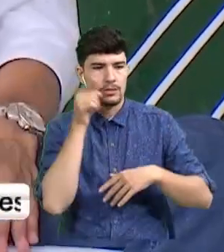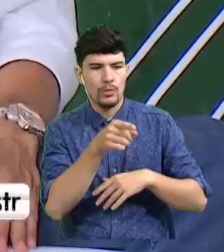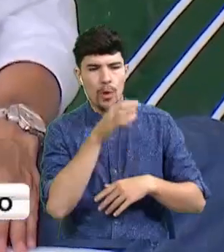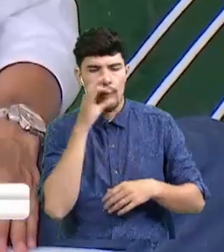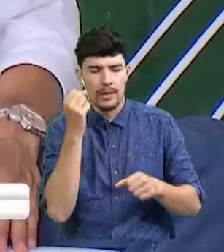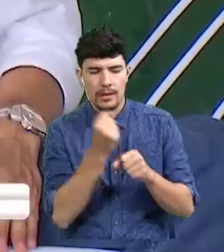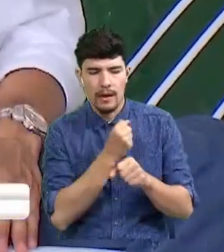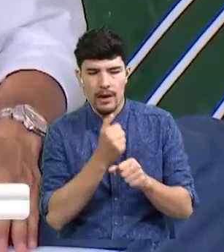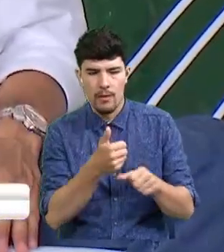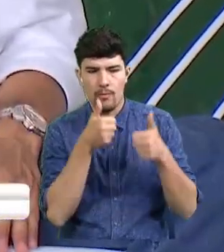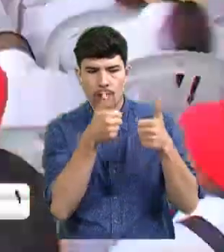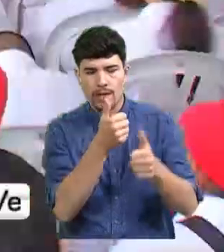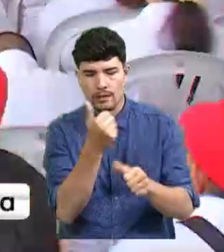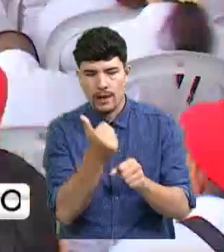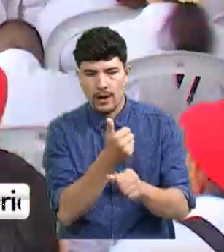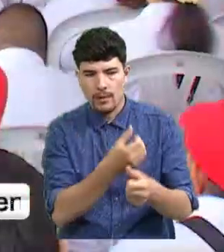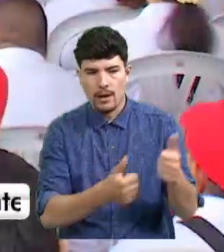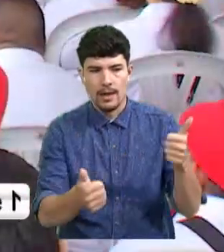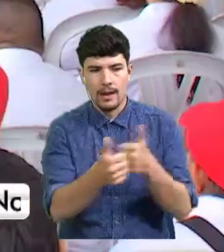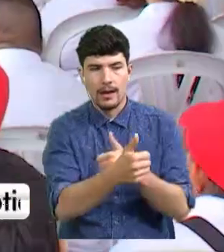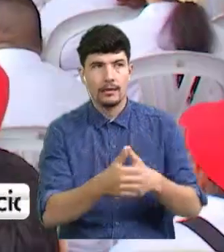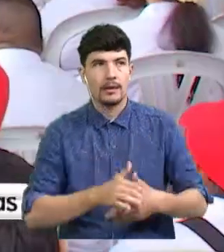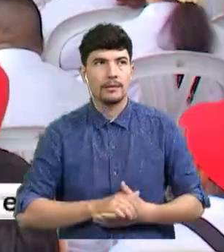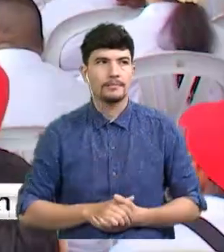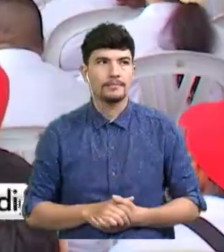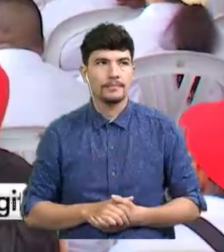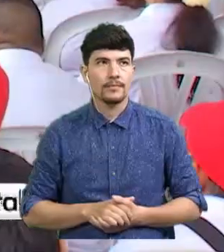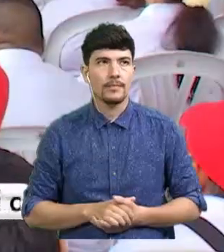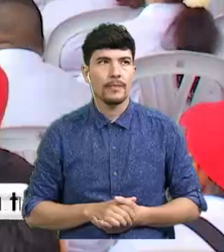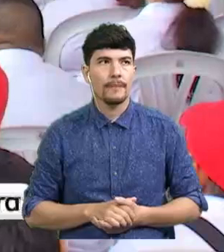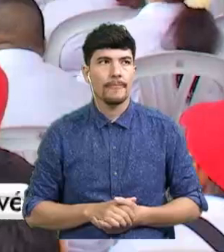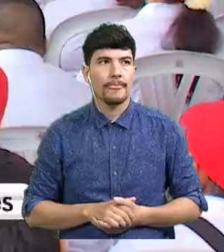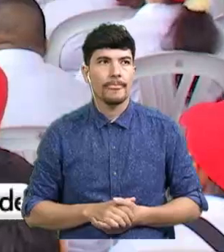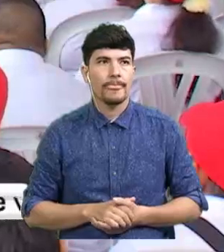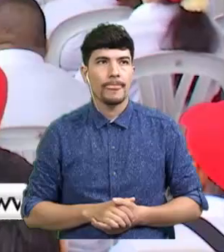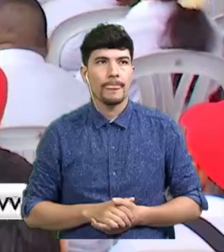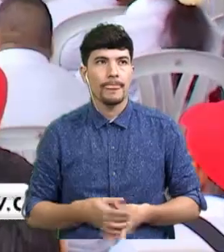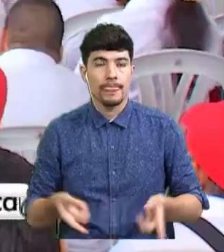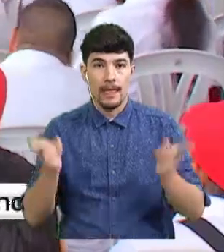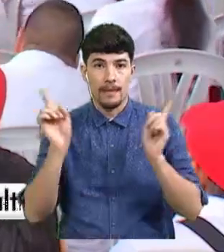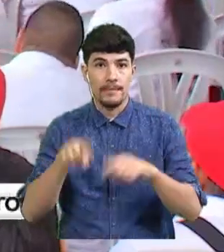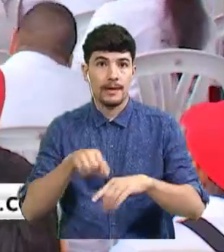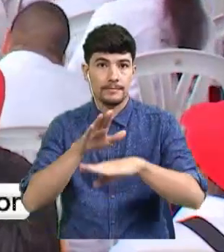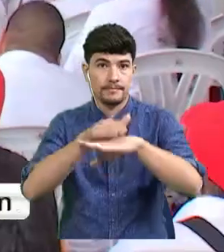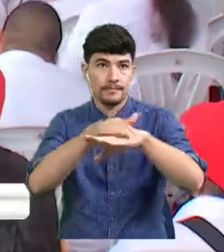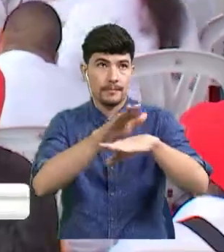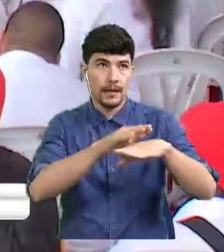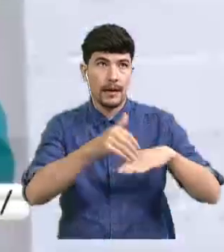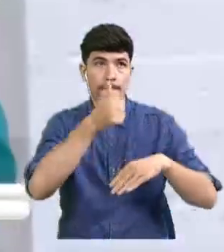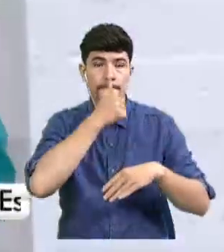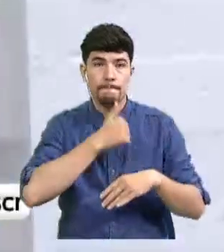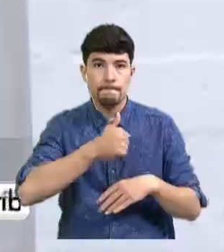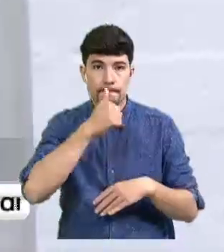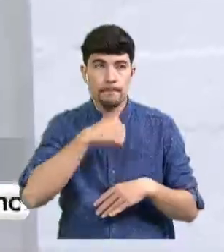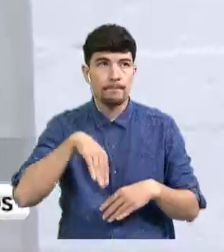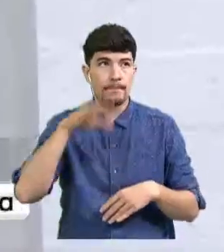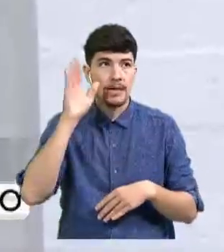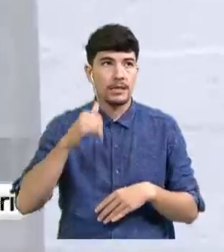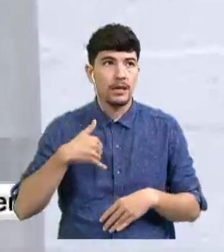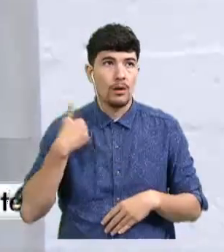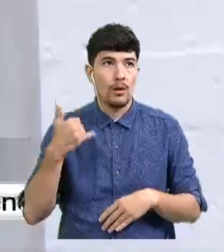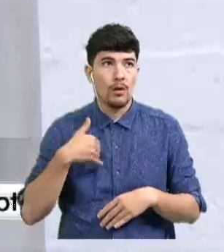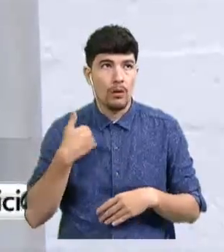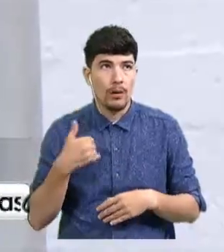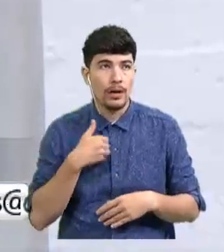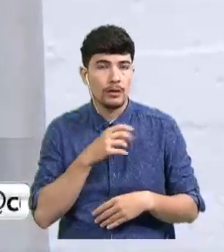labor y por ese trabajo que adelantan. Bueno, y también el llamado a la tolerancia, señor gobernador, sobre todo en los jóvenes. Pero